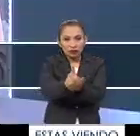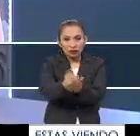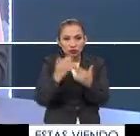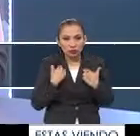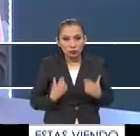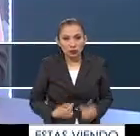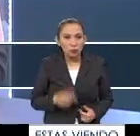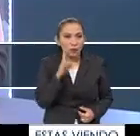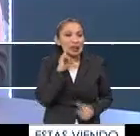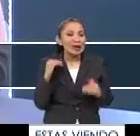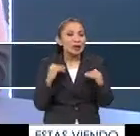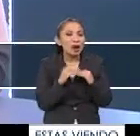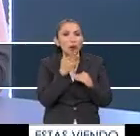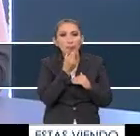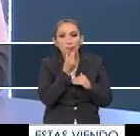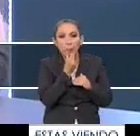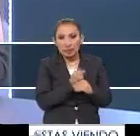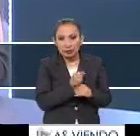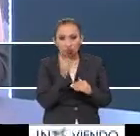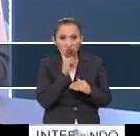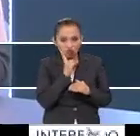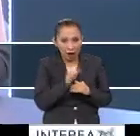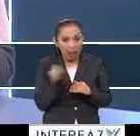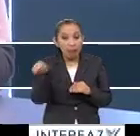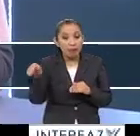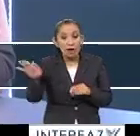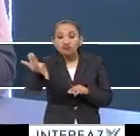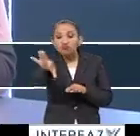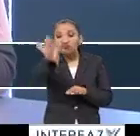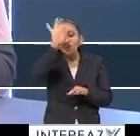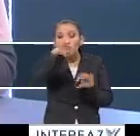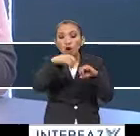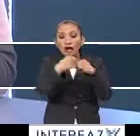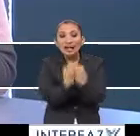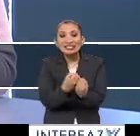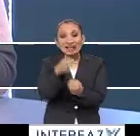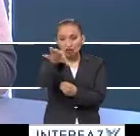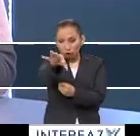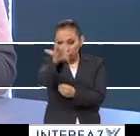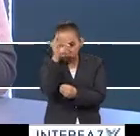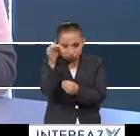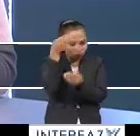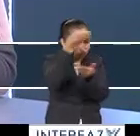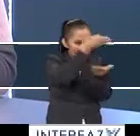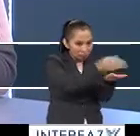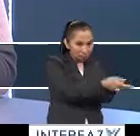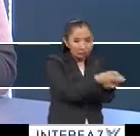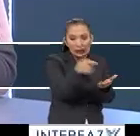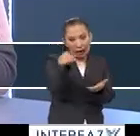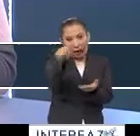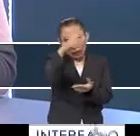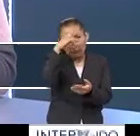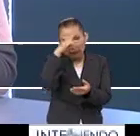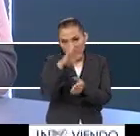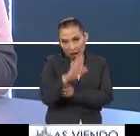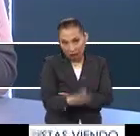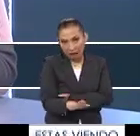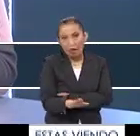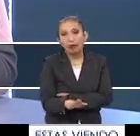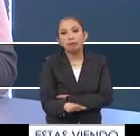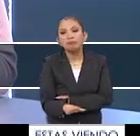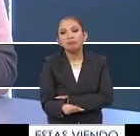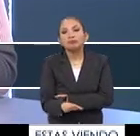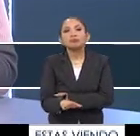de las mujeres y la igualdad de género. Tienen que ser postuladas por una organización de esta naturaleza, que sea mexicana,